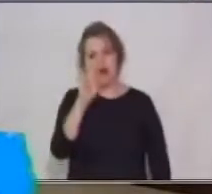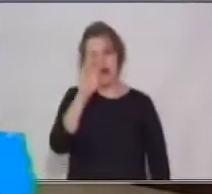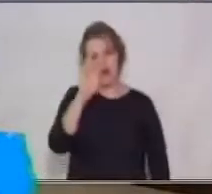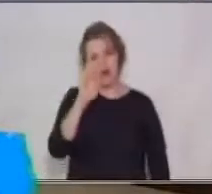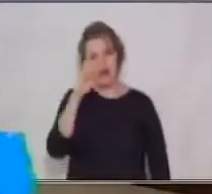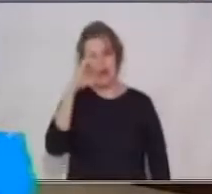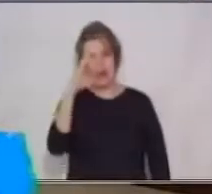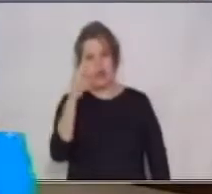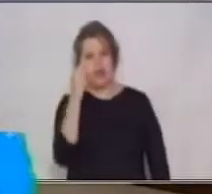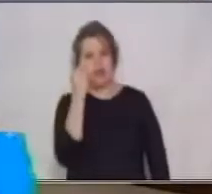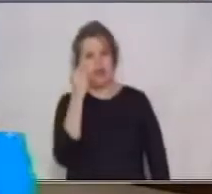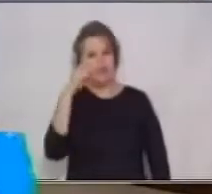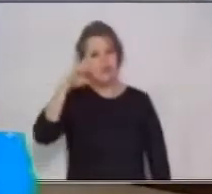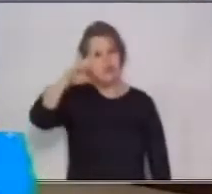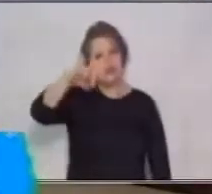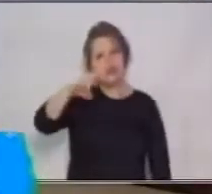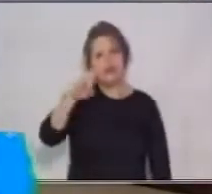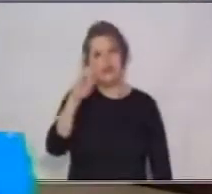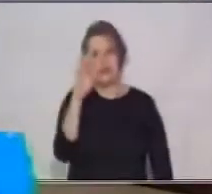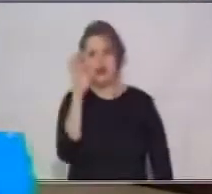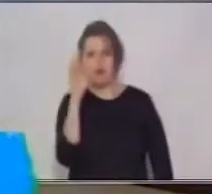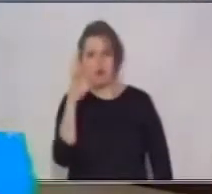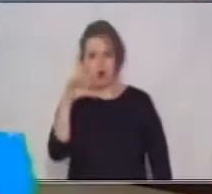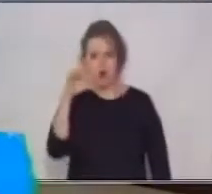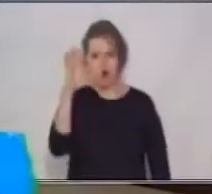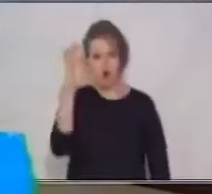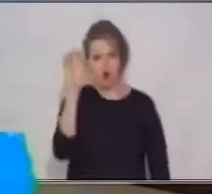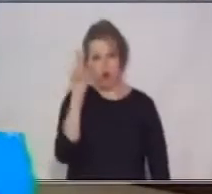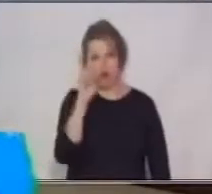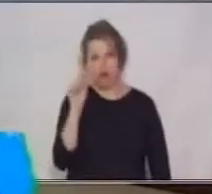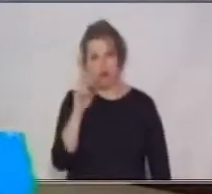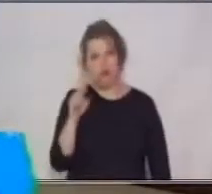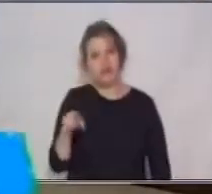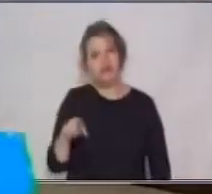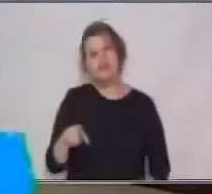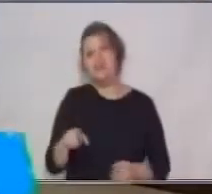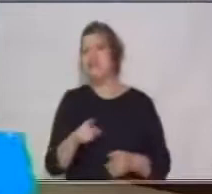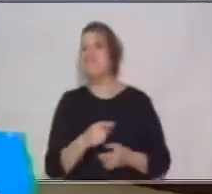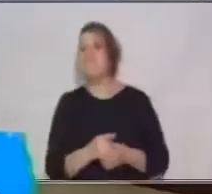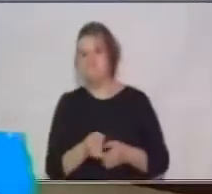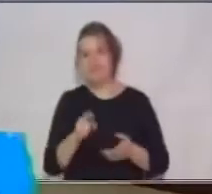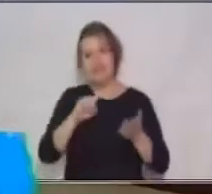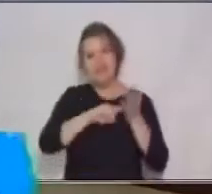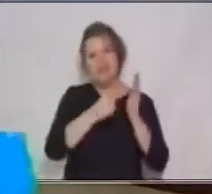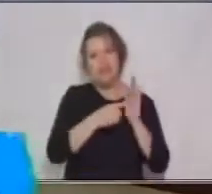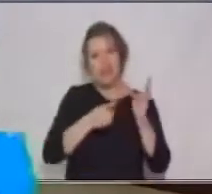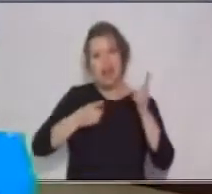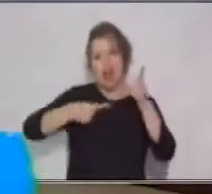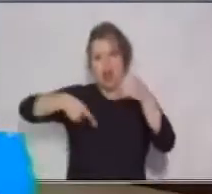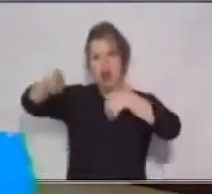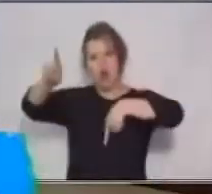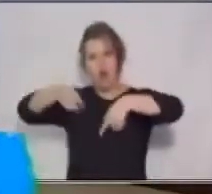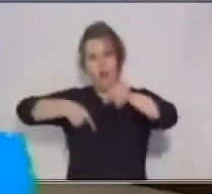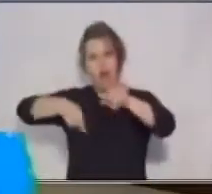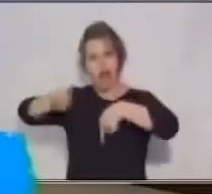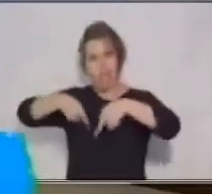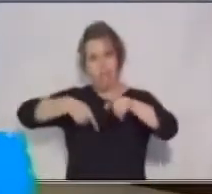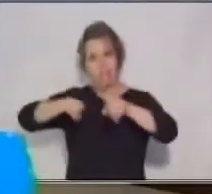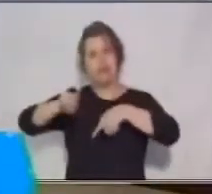sabemos, cuando hablamos de la palabra recíproco tiene que ser de igual, tiene que ser de doble vía, tiene que ser recíproco. Por lo tanto,